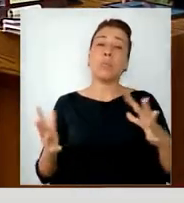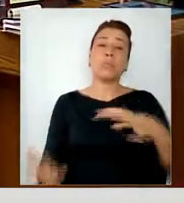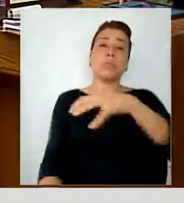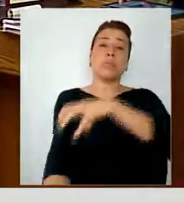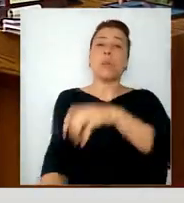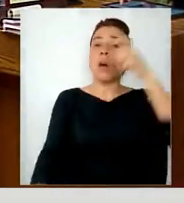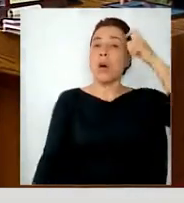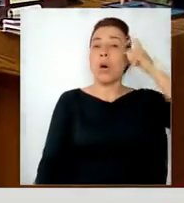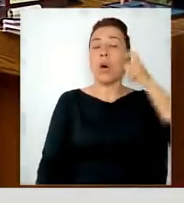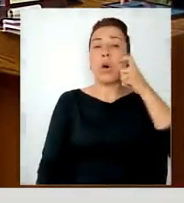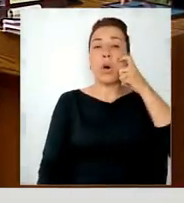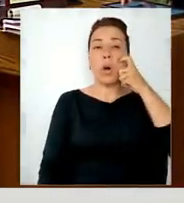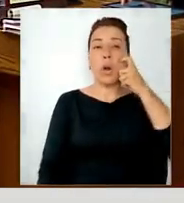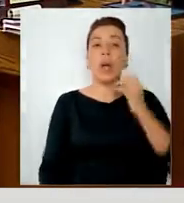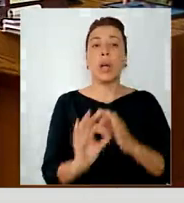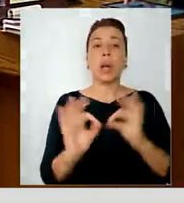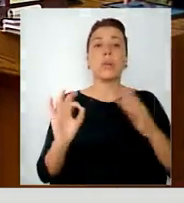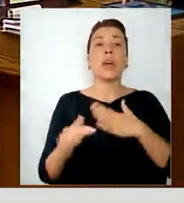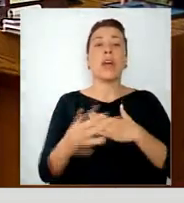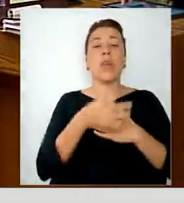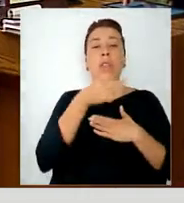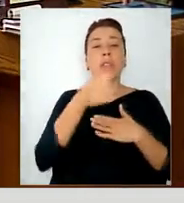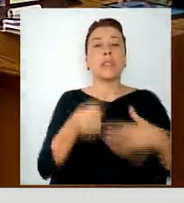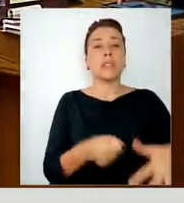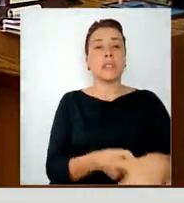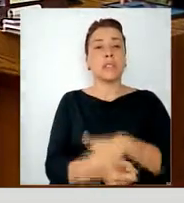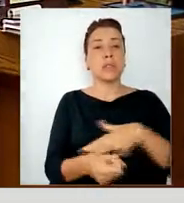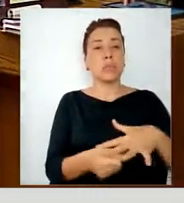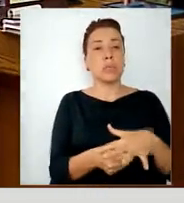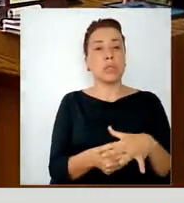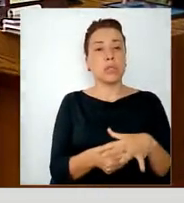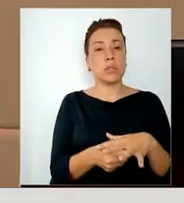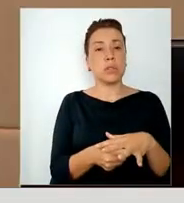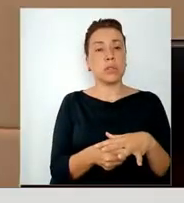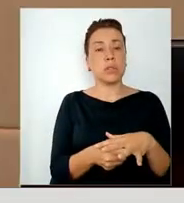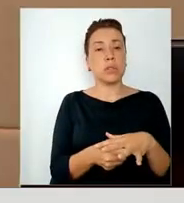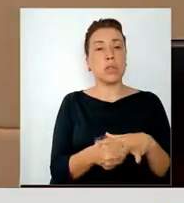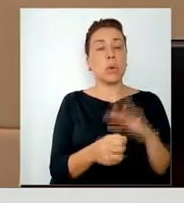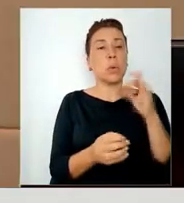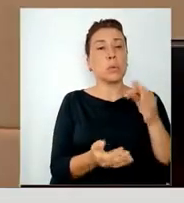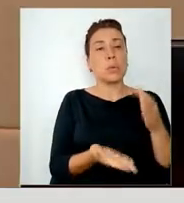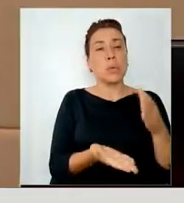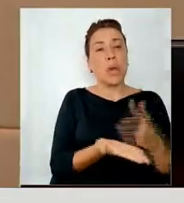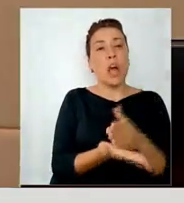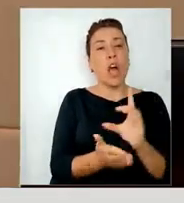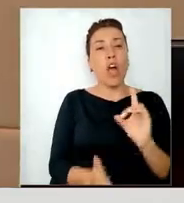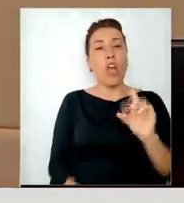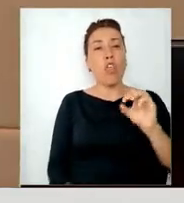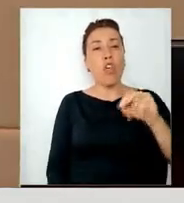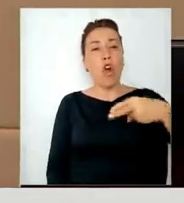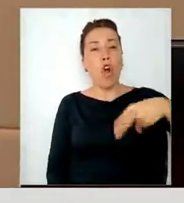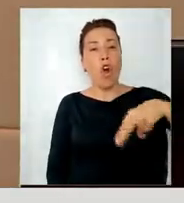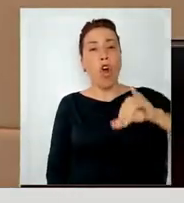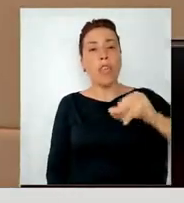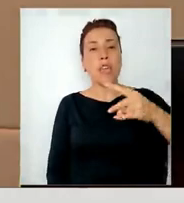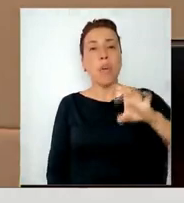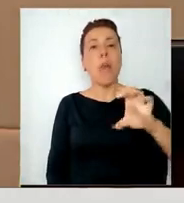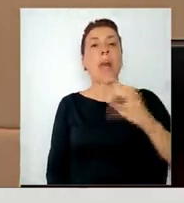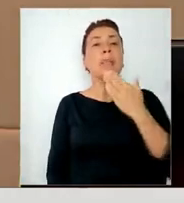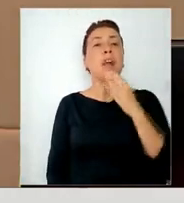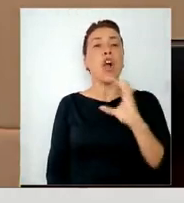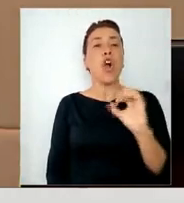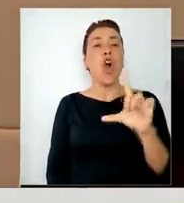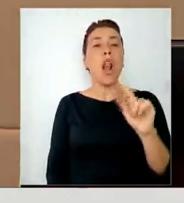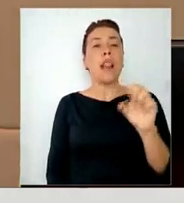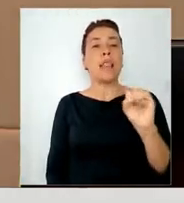particular quiero referirme a una situación que ha acontecido en el límite entre doñihue y coltauco donde hace bastante rato hemos